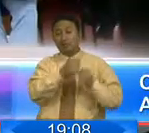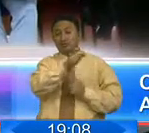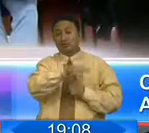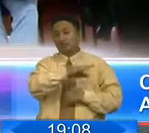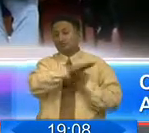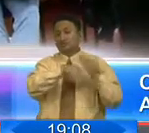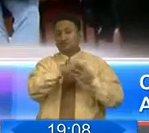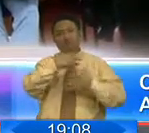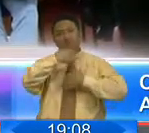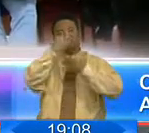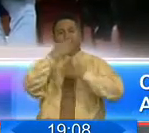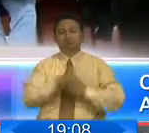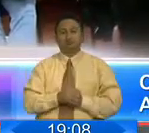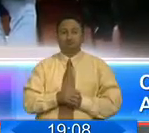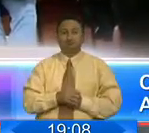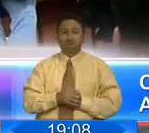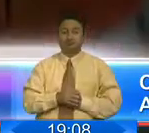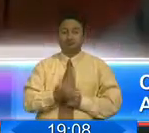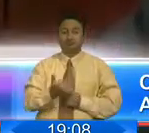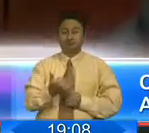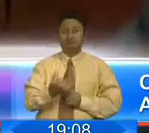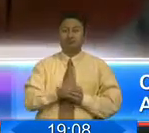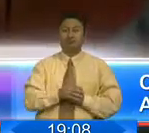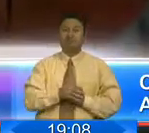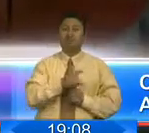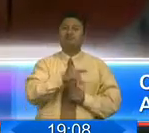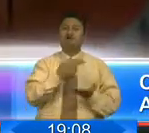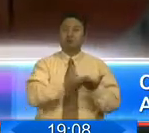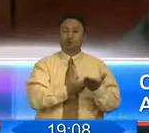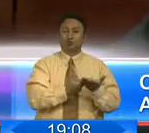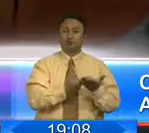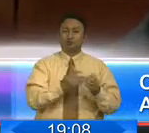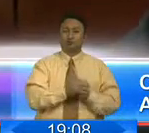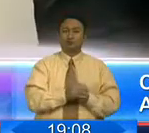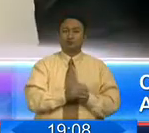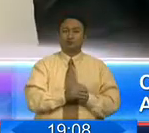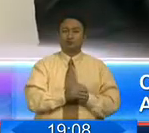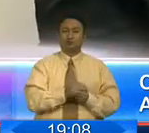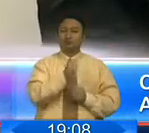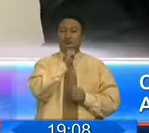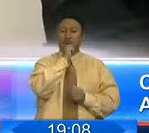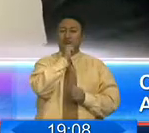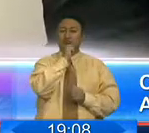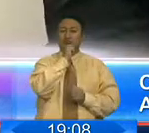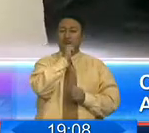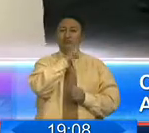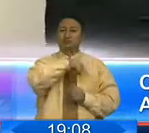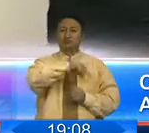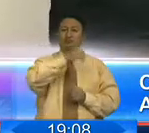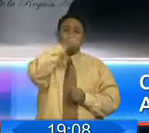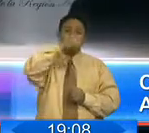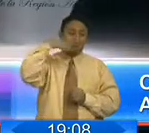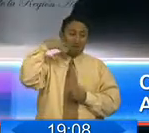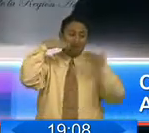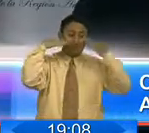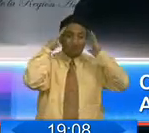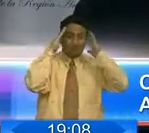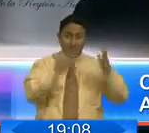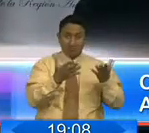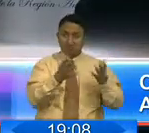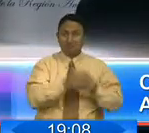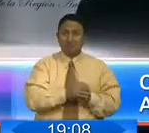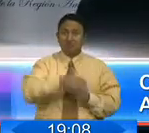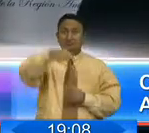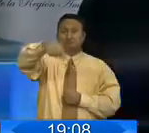en el marco de esta cita también trataron su preocupación en torno a la falta de mantenimiento que registraría la troncal amazónica hijos del